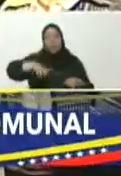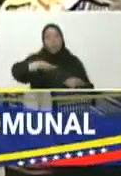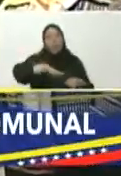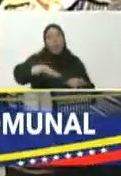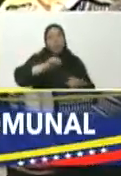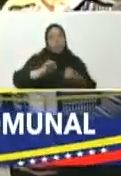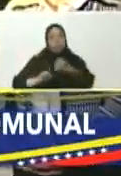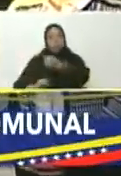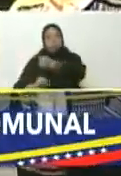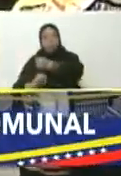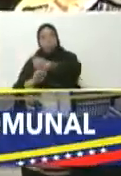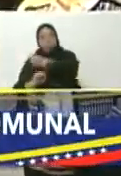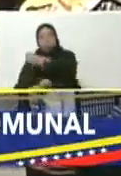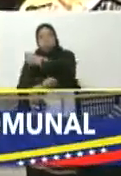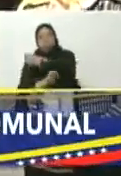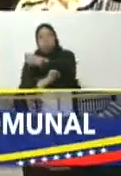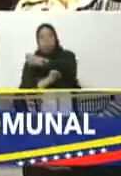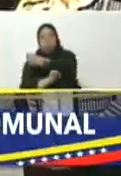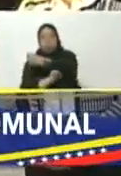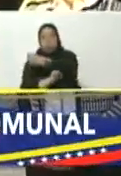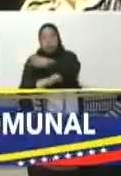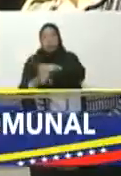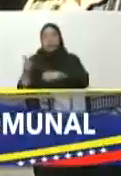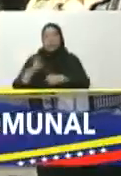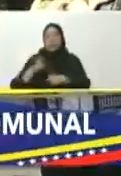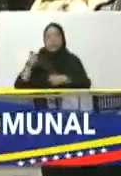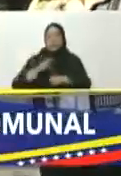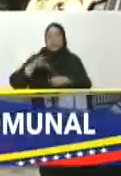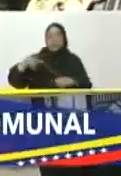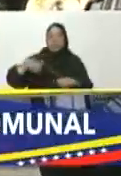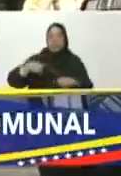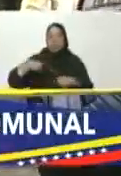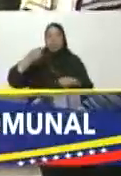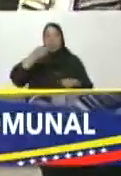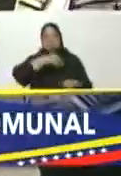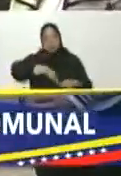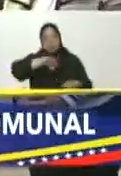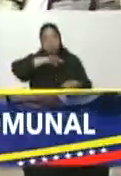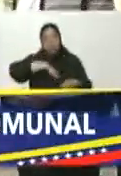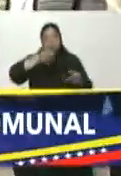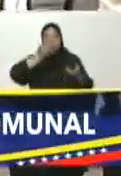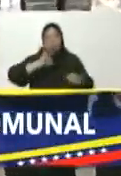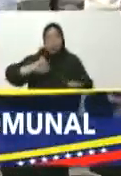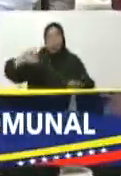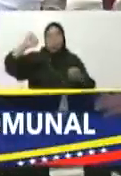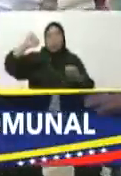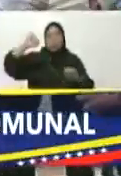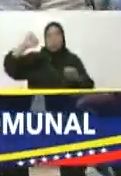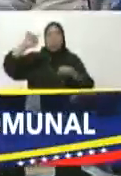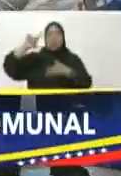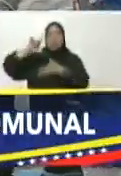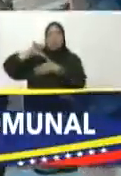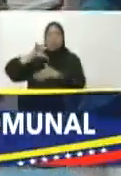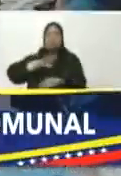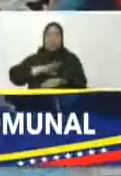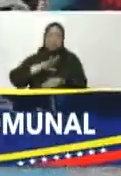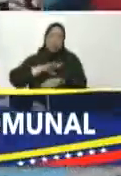nuestro socialismo, el socialismo venezolano, nuestro, indoamericano. Ahora, ahí